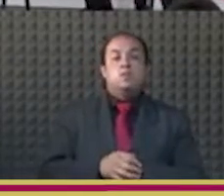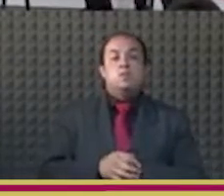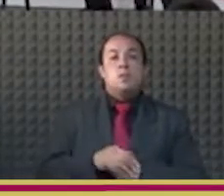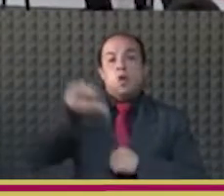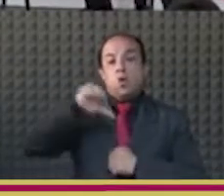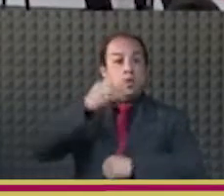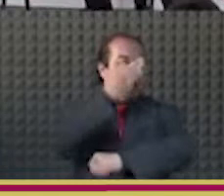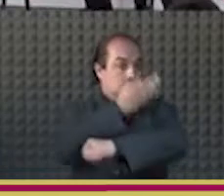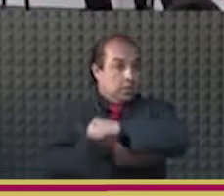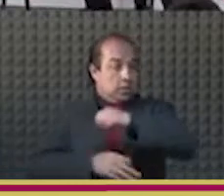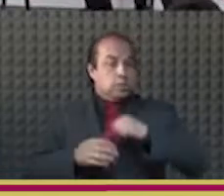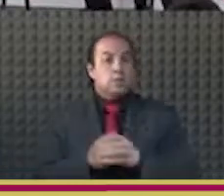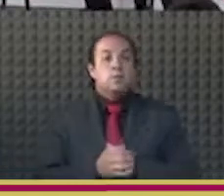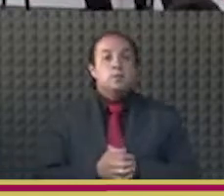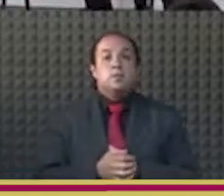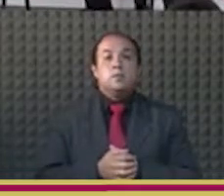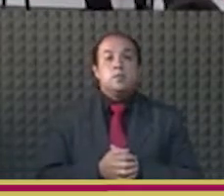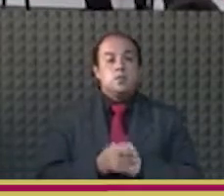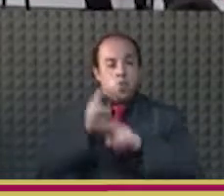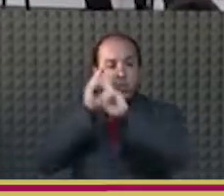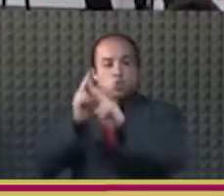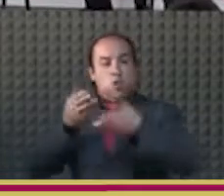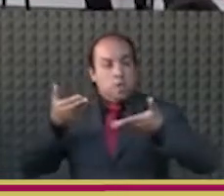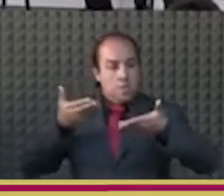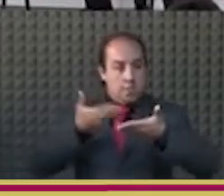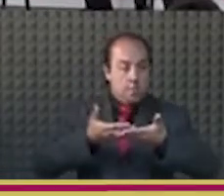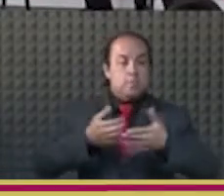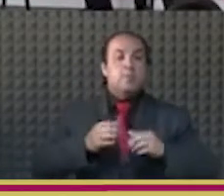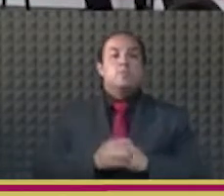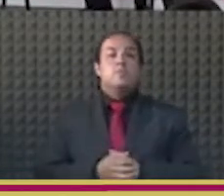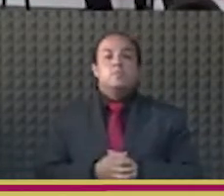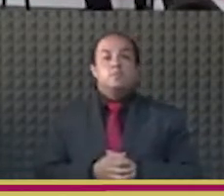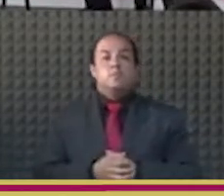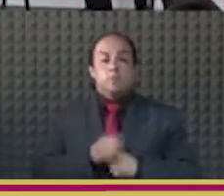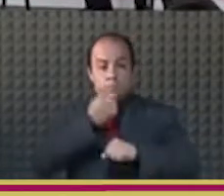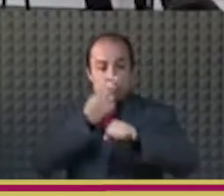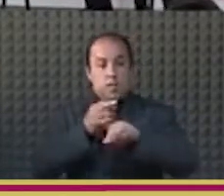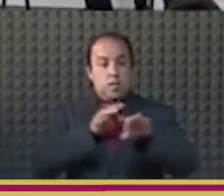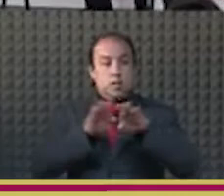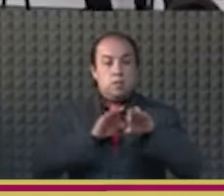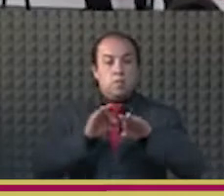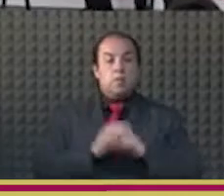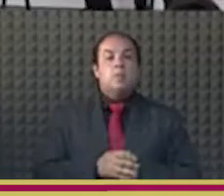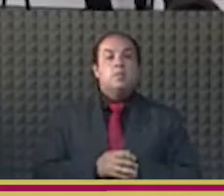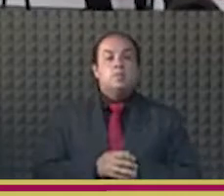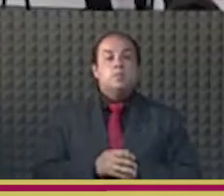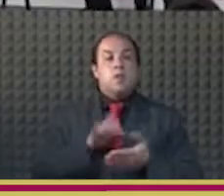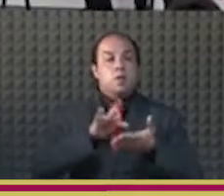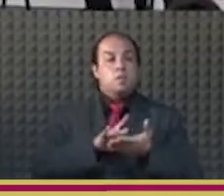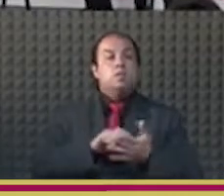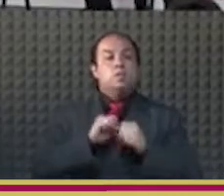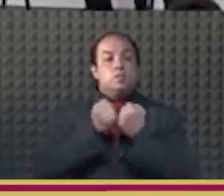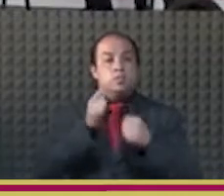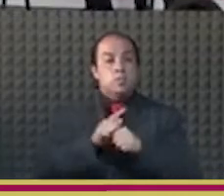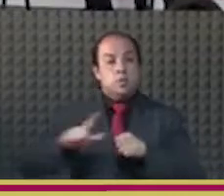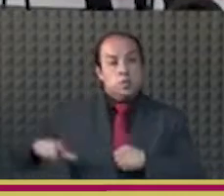en esta tarde nos honra y distingue con su presencia la Secretaria del Trabajo y Previsión Social del Gobierno